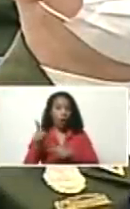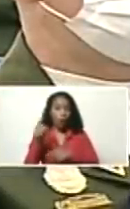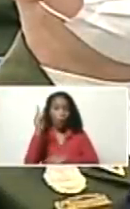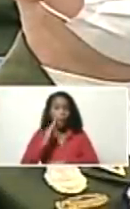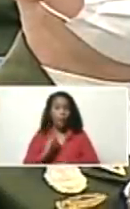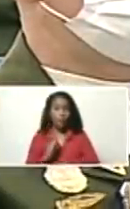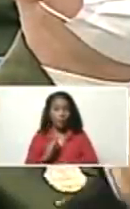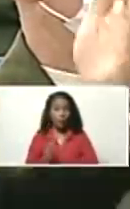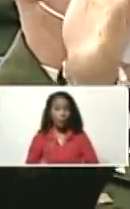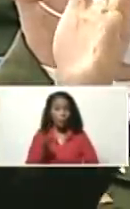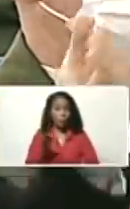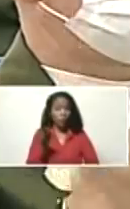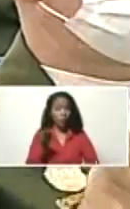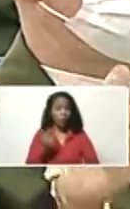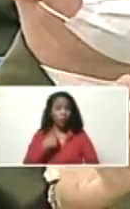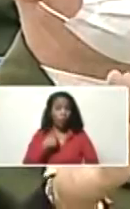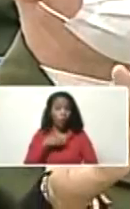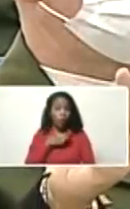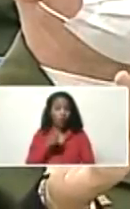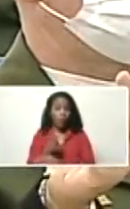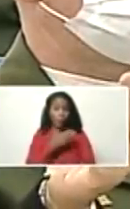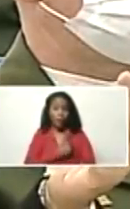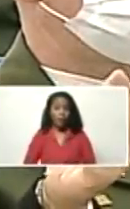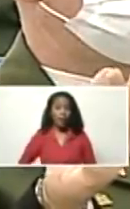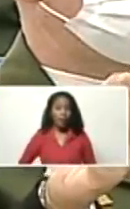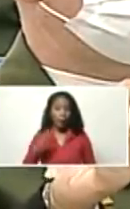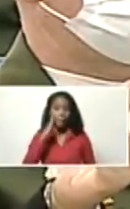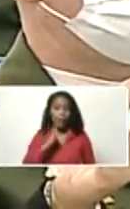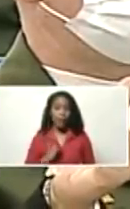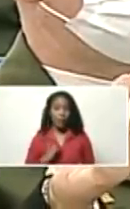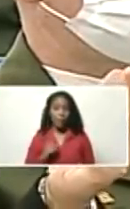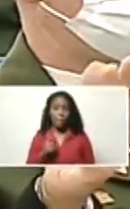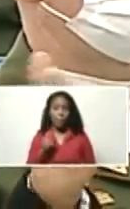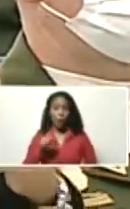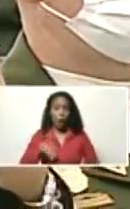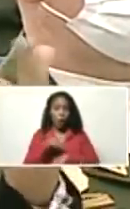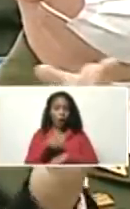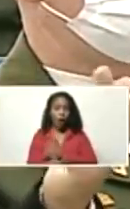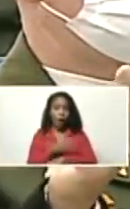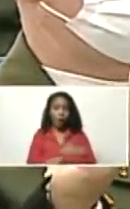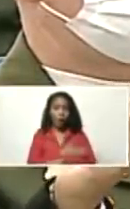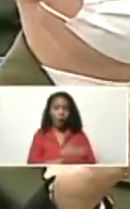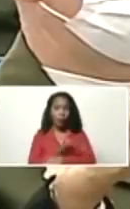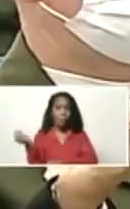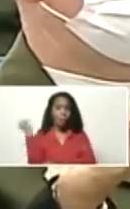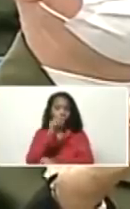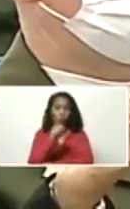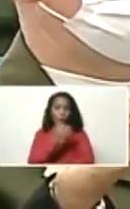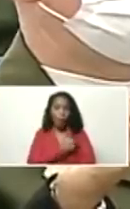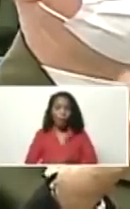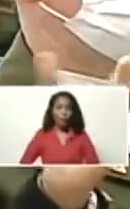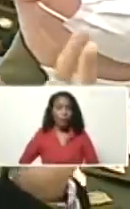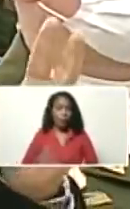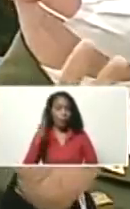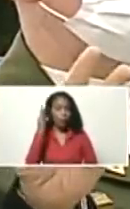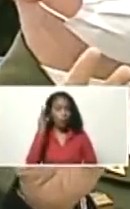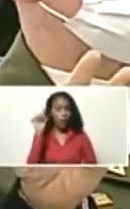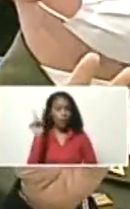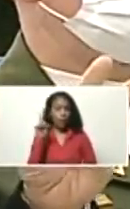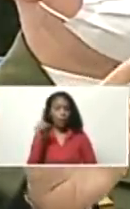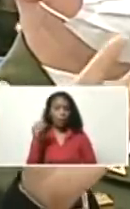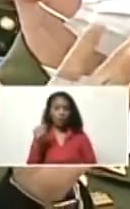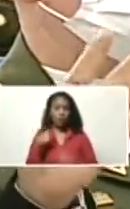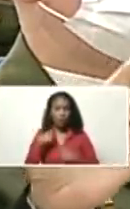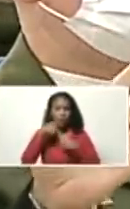que es una pieza clave. Yo estuve presidente en Brasil pocas horas antes del derrocamiento de la presidenta Dilma, y me llamó mucho